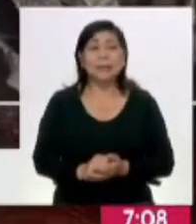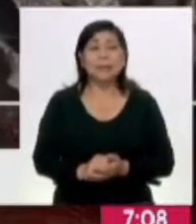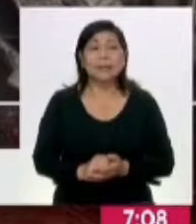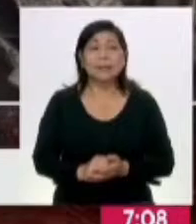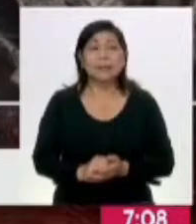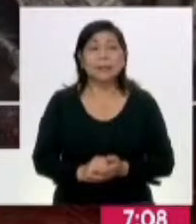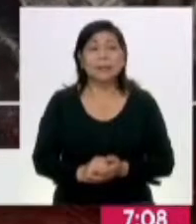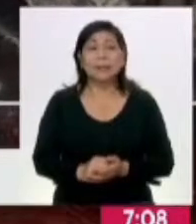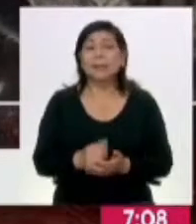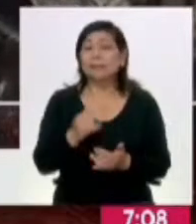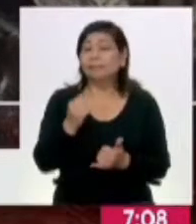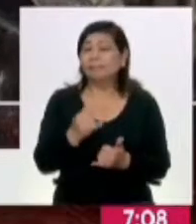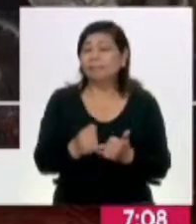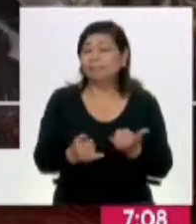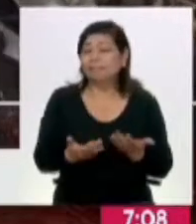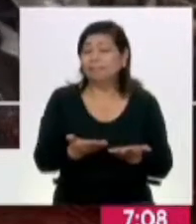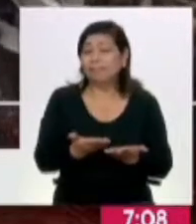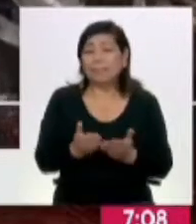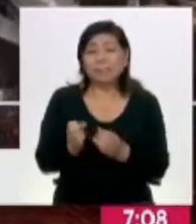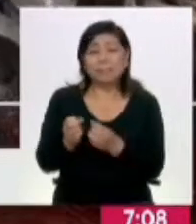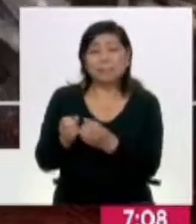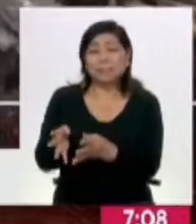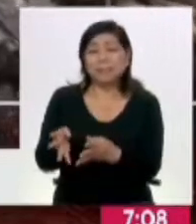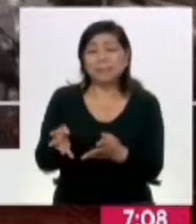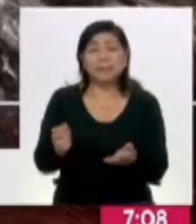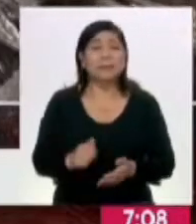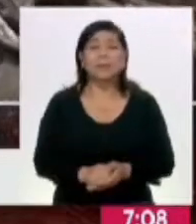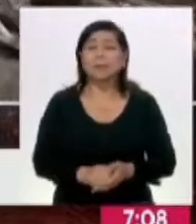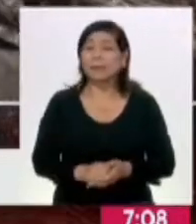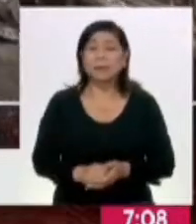Han acabado prácticamente, han dejado